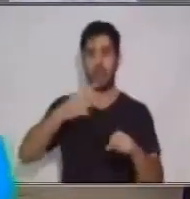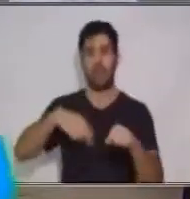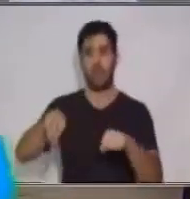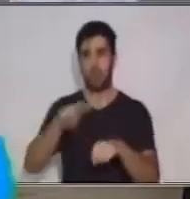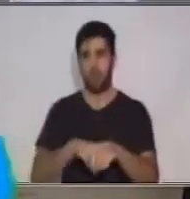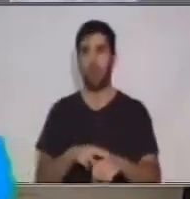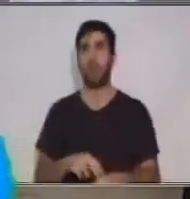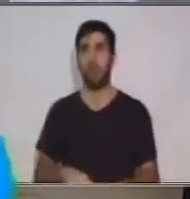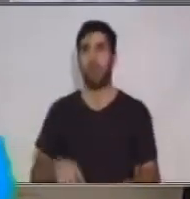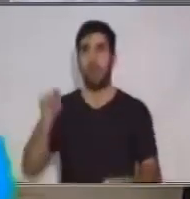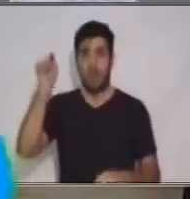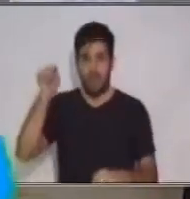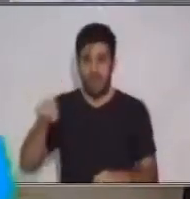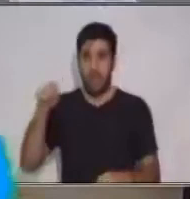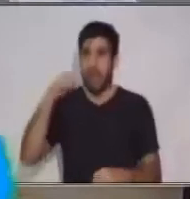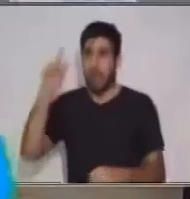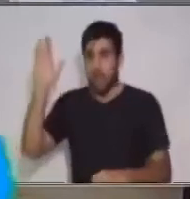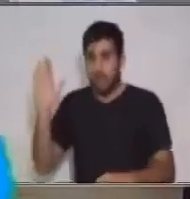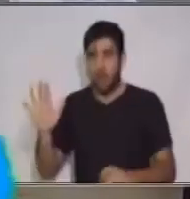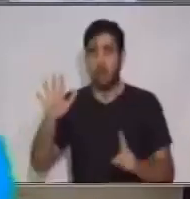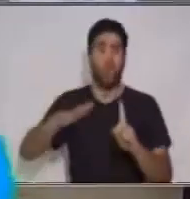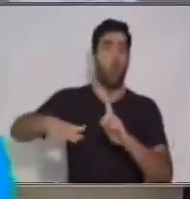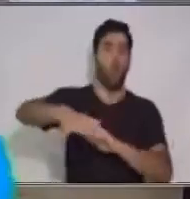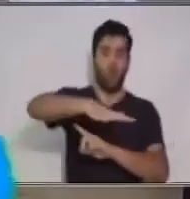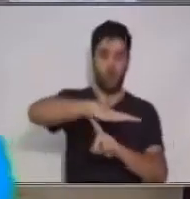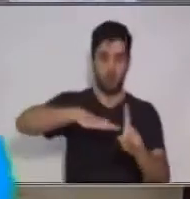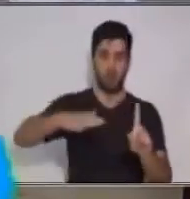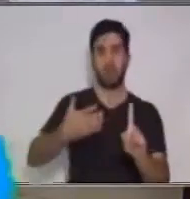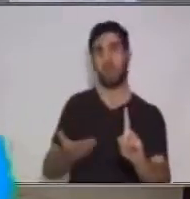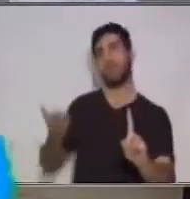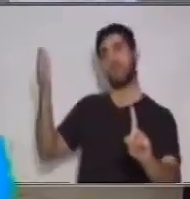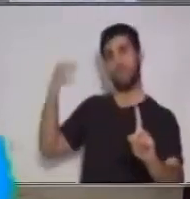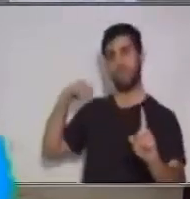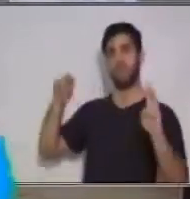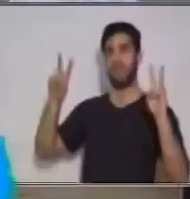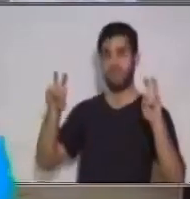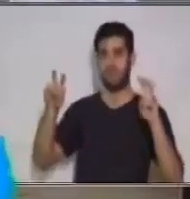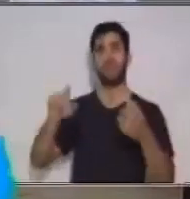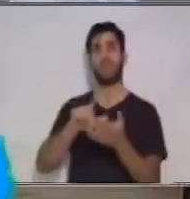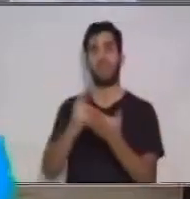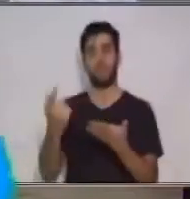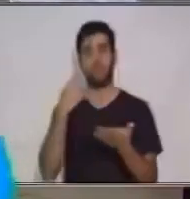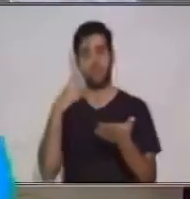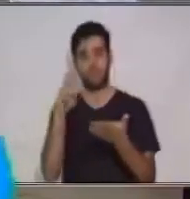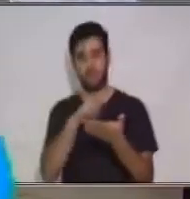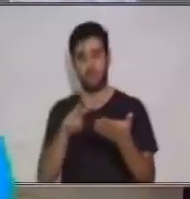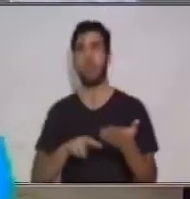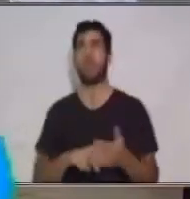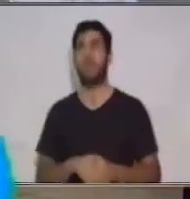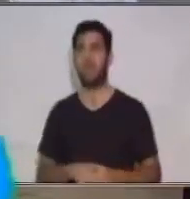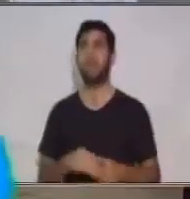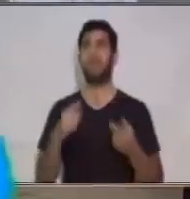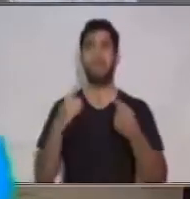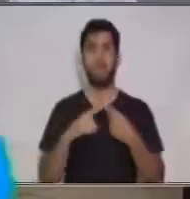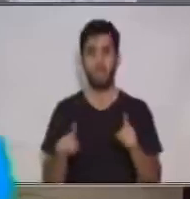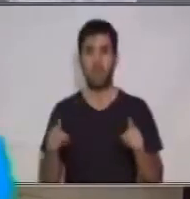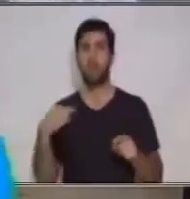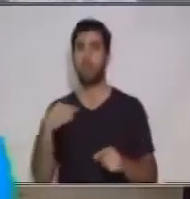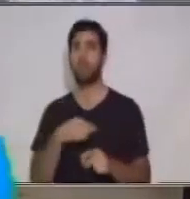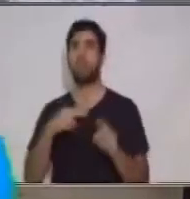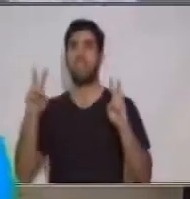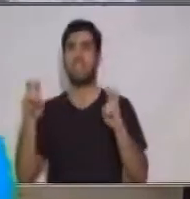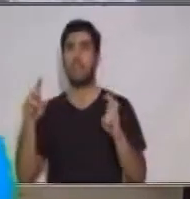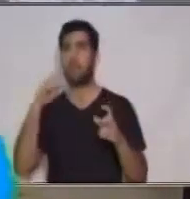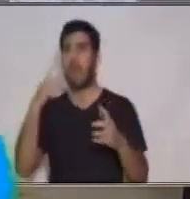es el contexto en el cual se desarrolló la literatura precolombina. Pero si hablamos específicamente de